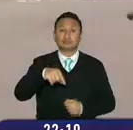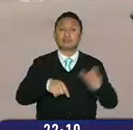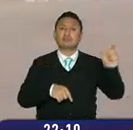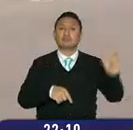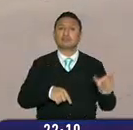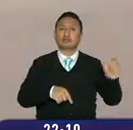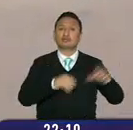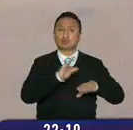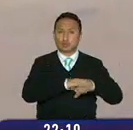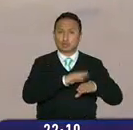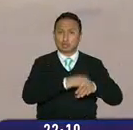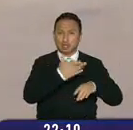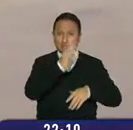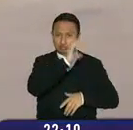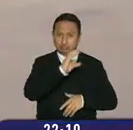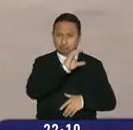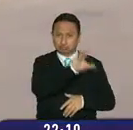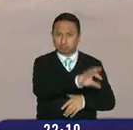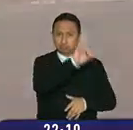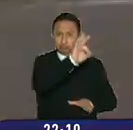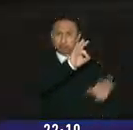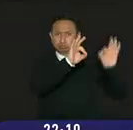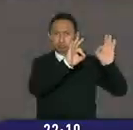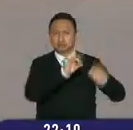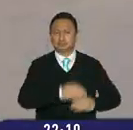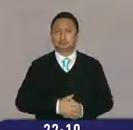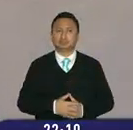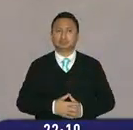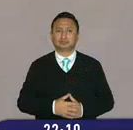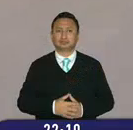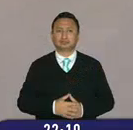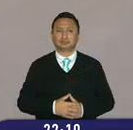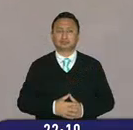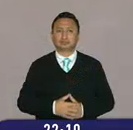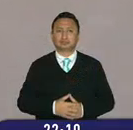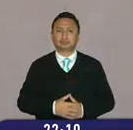los causantes de este nuevo hecho violento. Informó Carlos Julio Gurumendi.